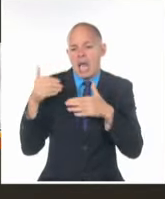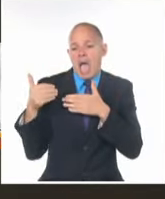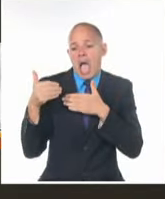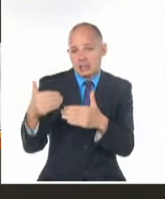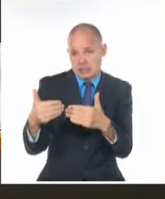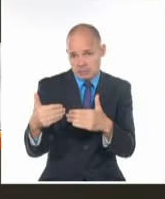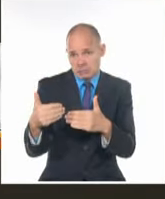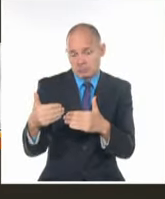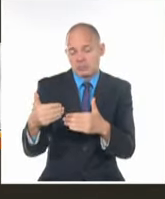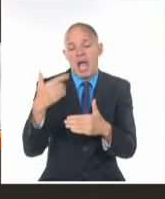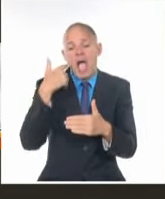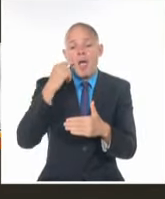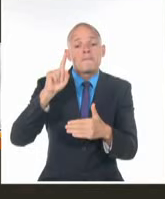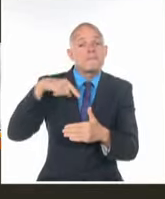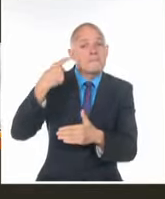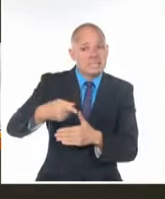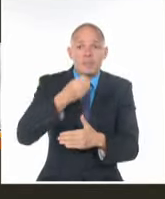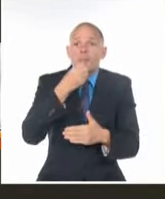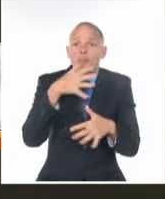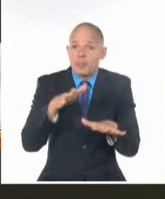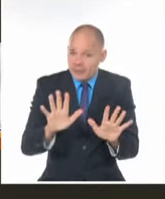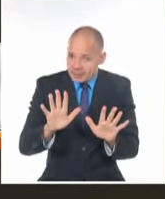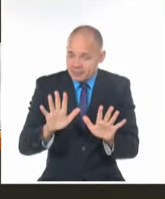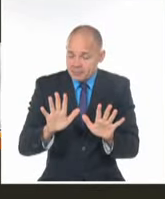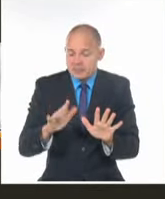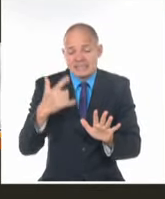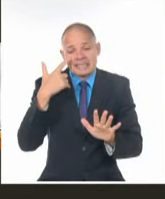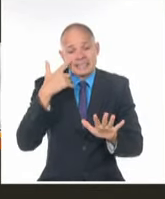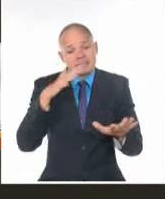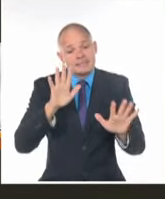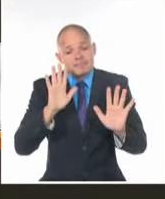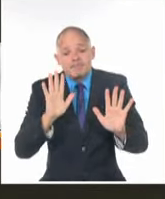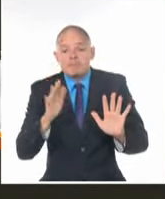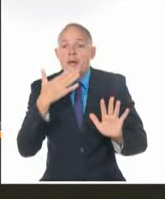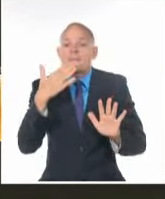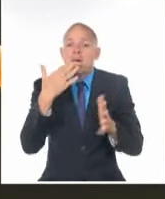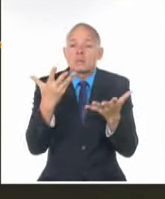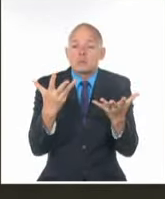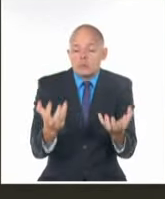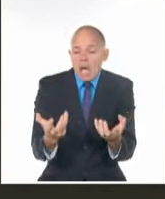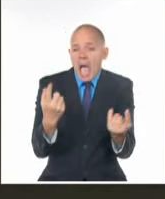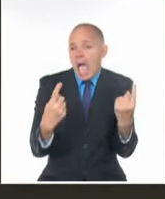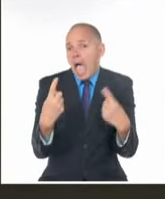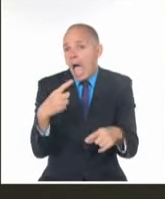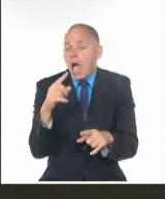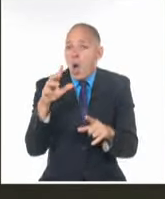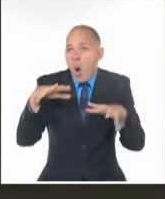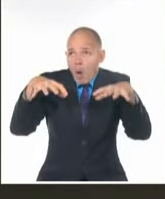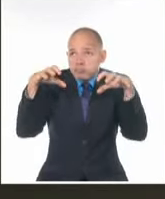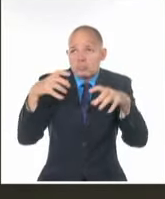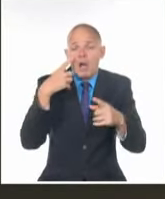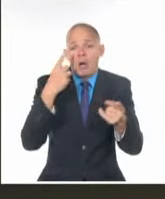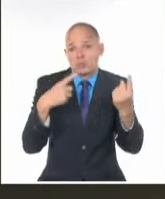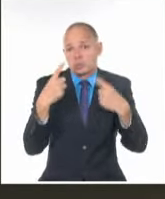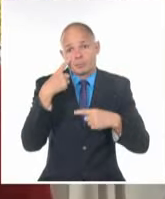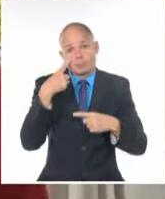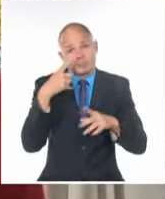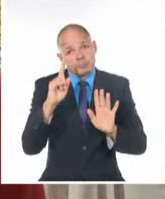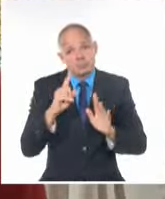de hoy para el día de mañana, en víspera a ver si mejora el tiempo en el transcurso del